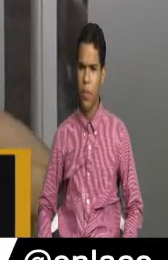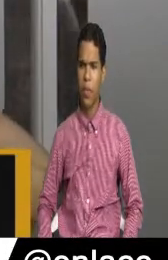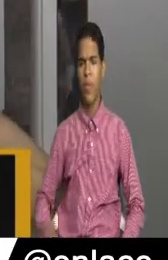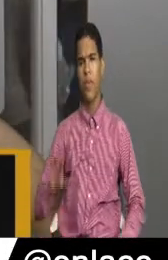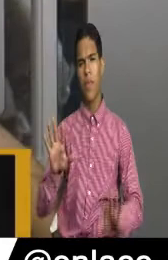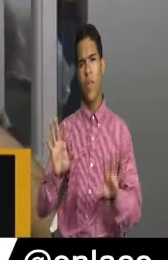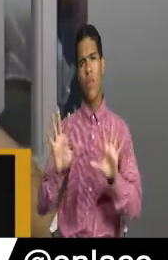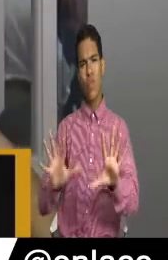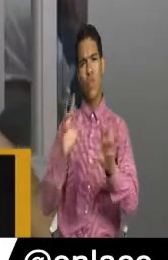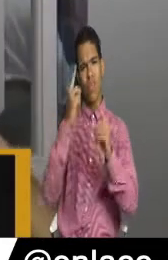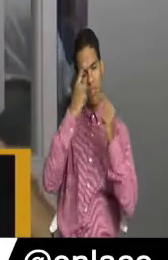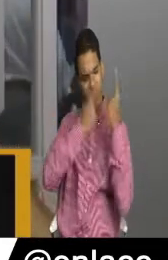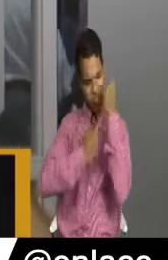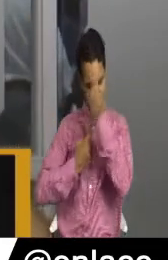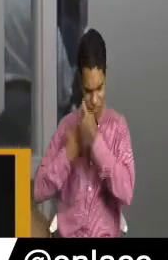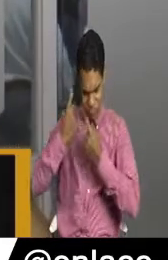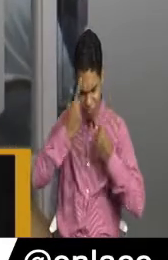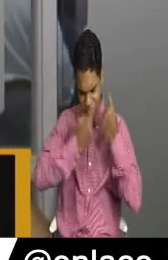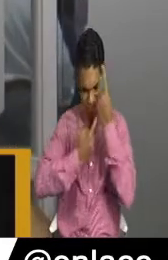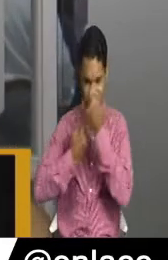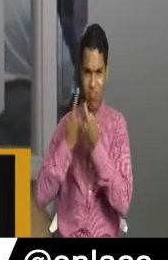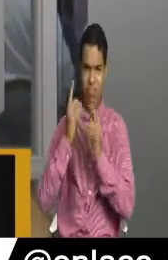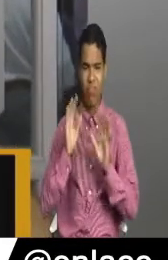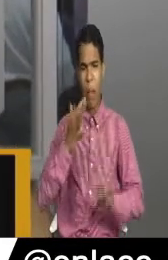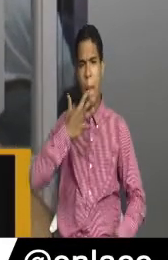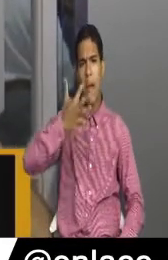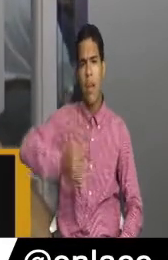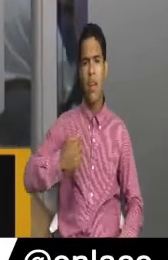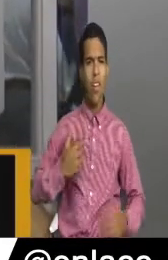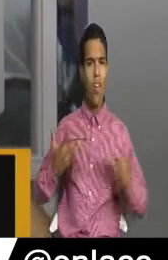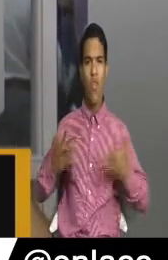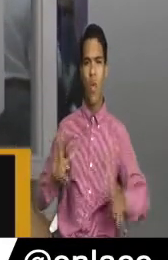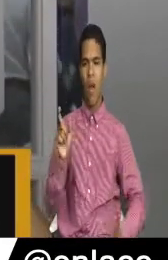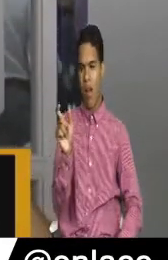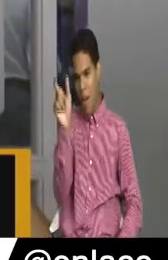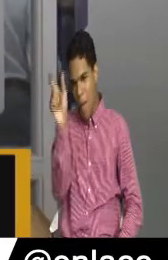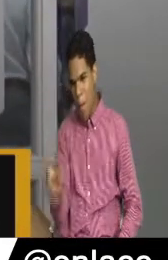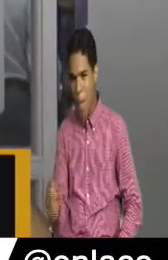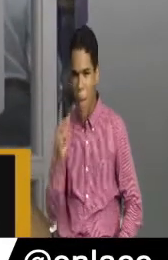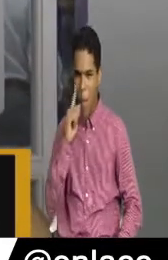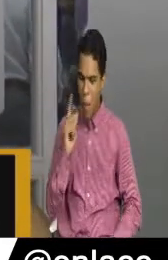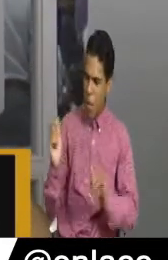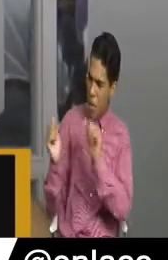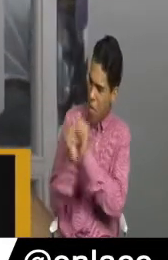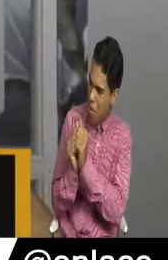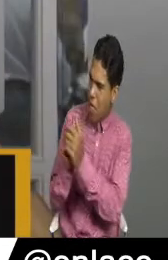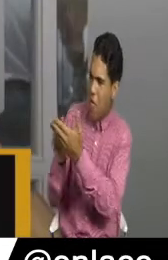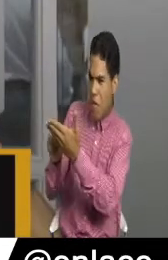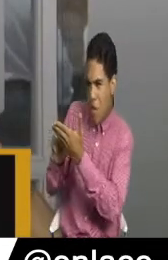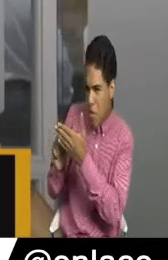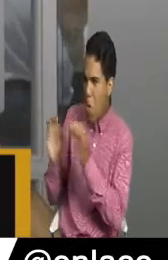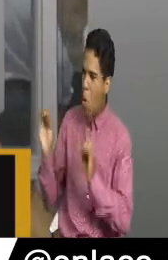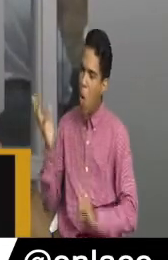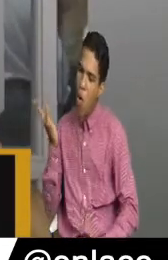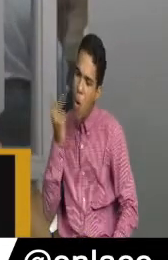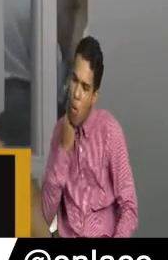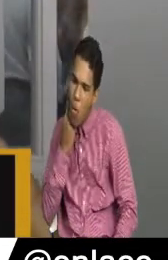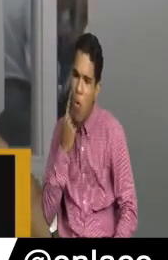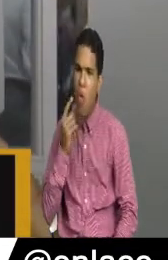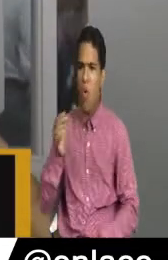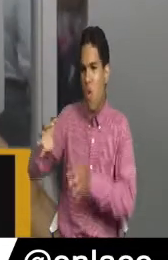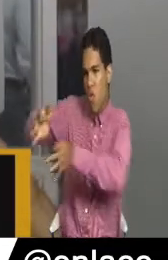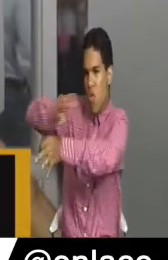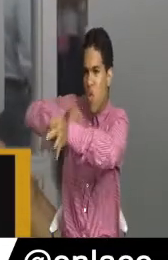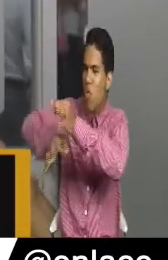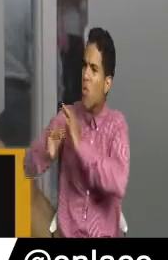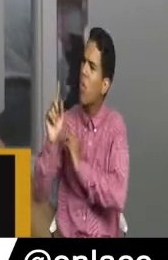reflexión para cualquier persona que quisiera compartir, tanto escucharlo a él como él escuchar a lo que tenía